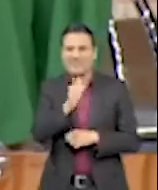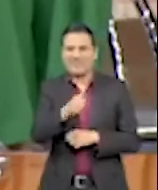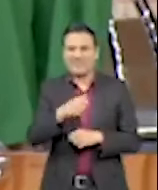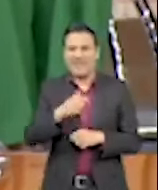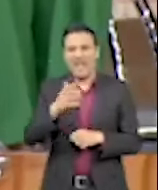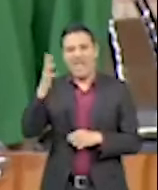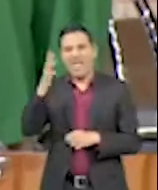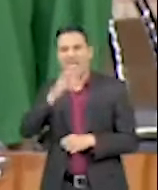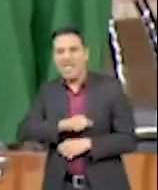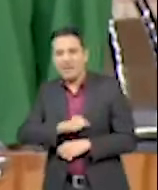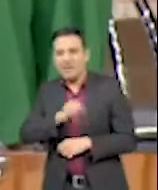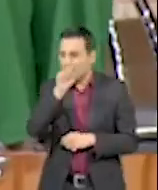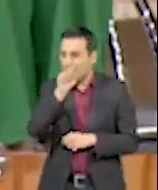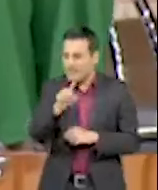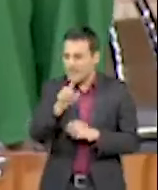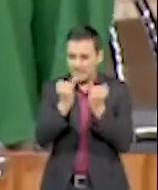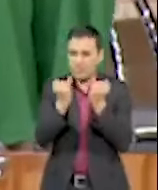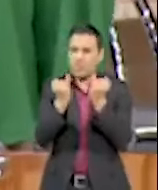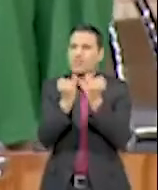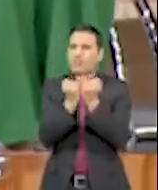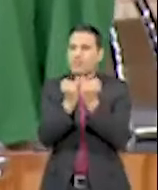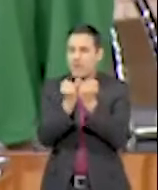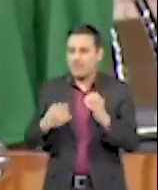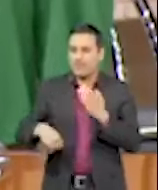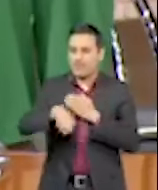Porque ellos creen que tienen una ventaja,